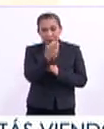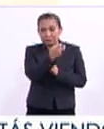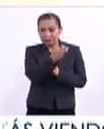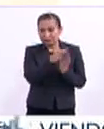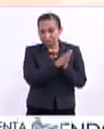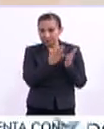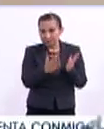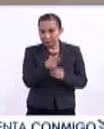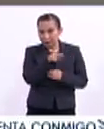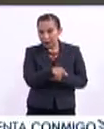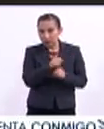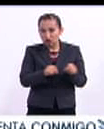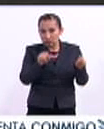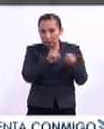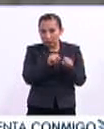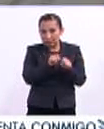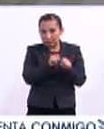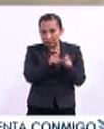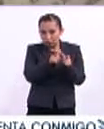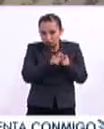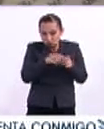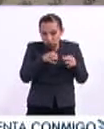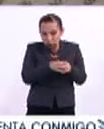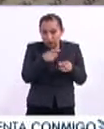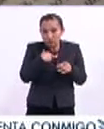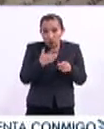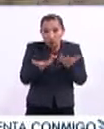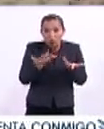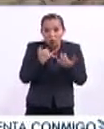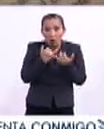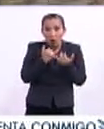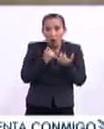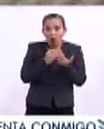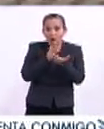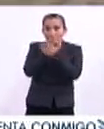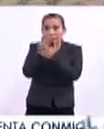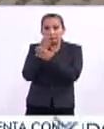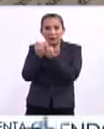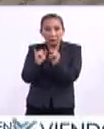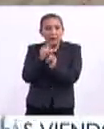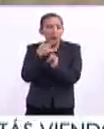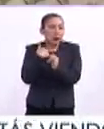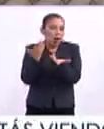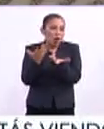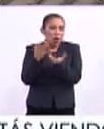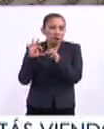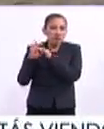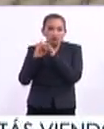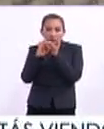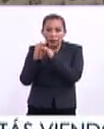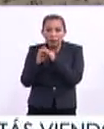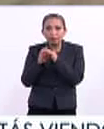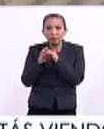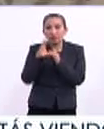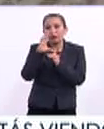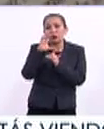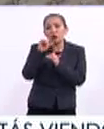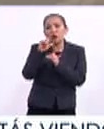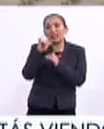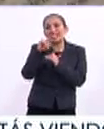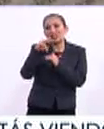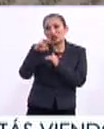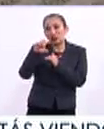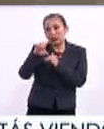libro de la sociedad, pues bueno, eso, iba a ser a la Independiente, pero bueno, tuvimos lo de Coediciones. Y Coediciones, en